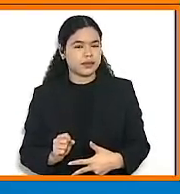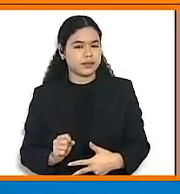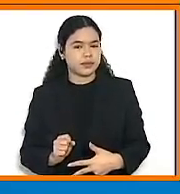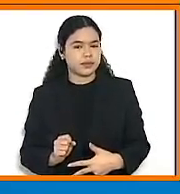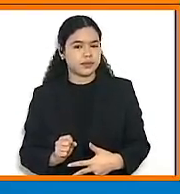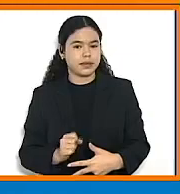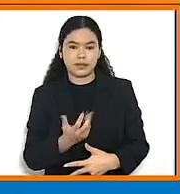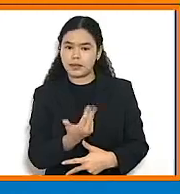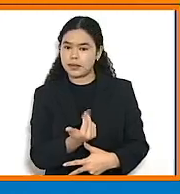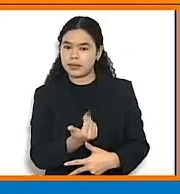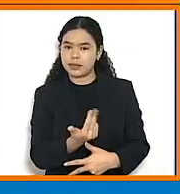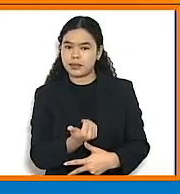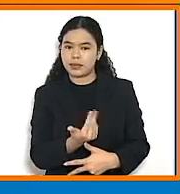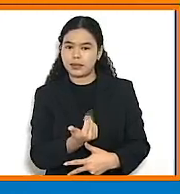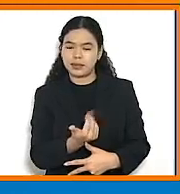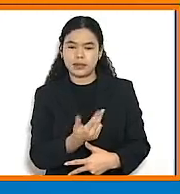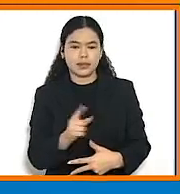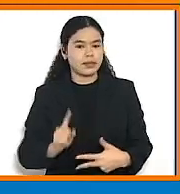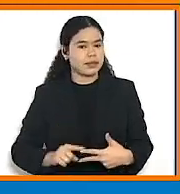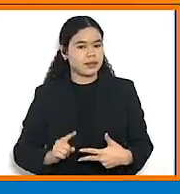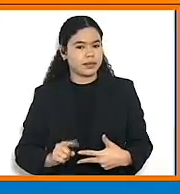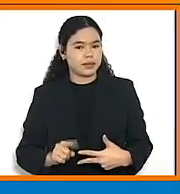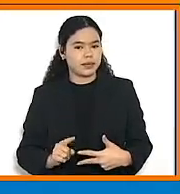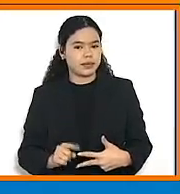el 13, segundo número afortunado.